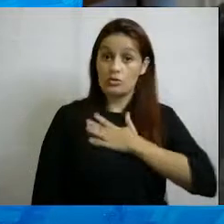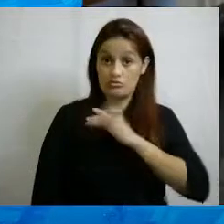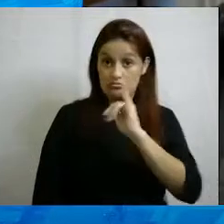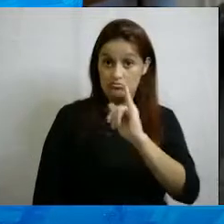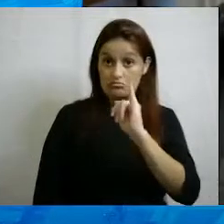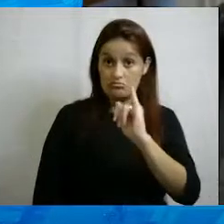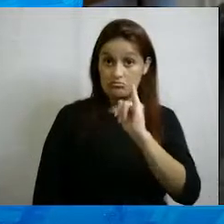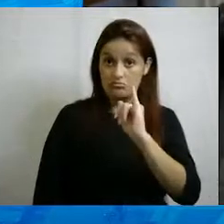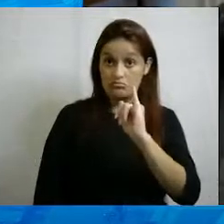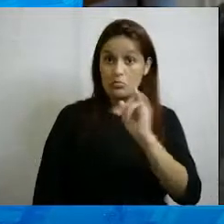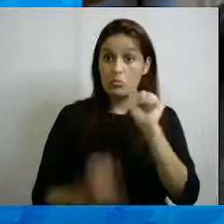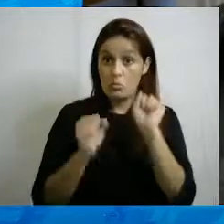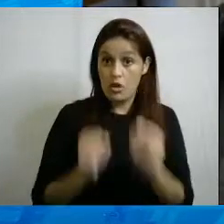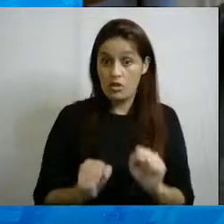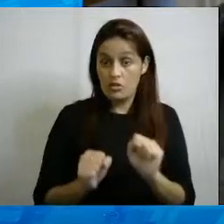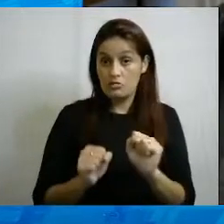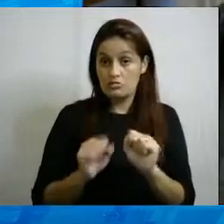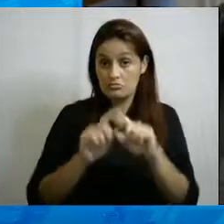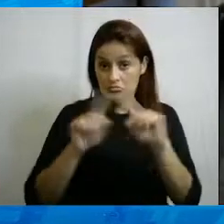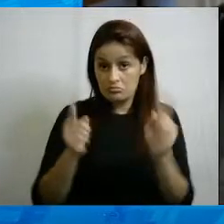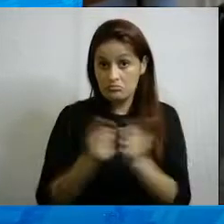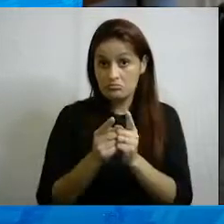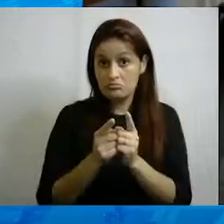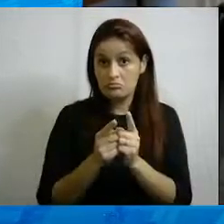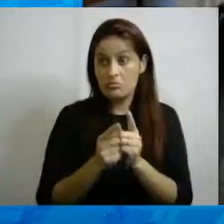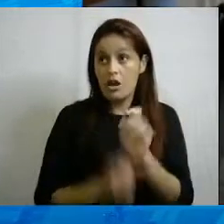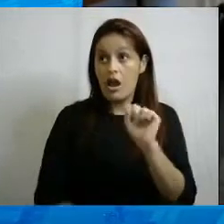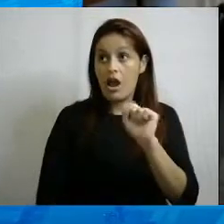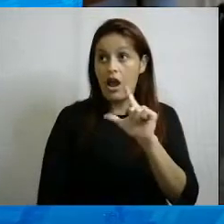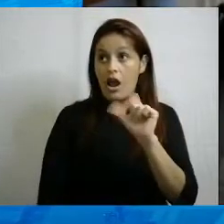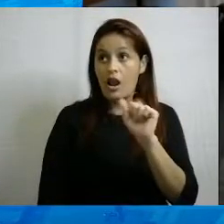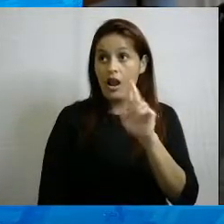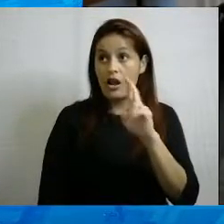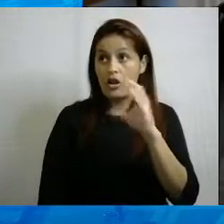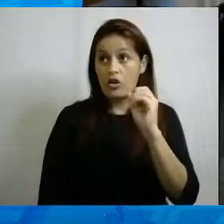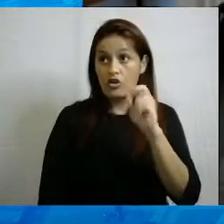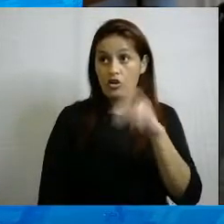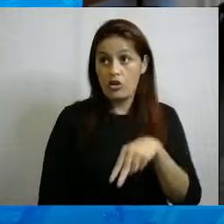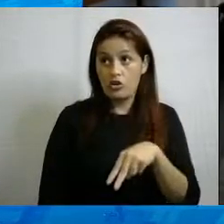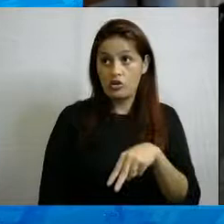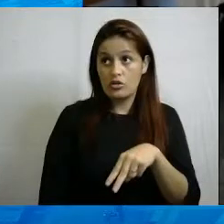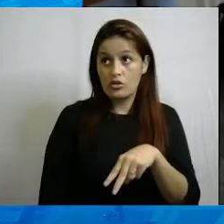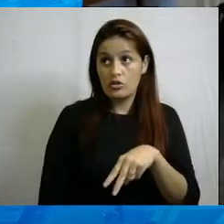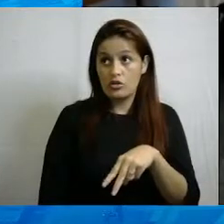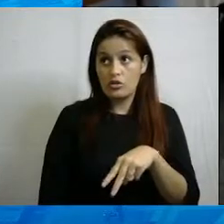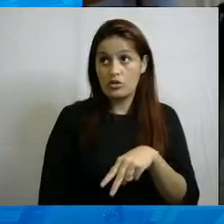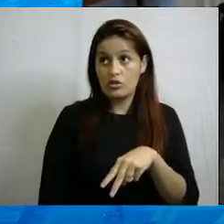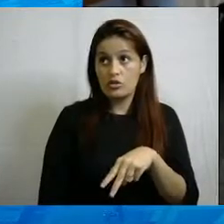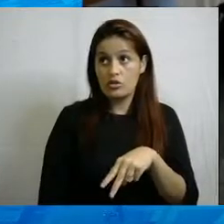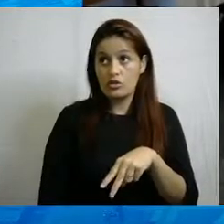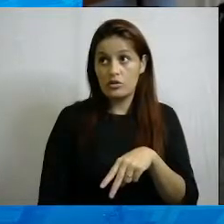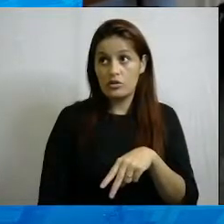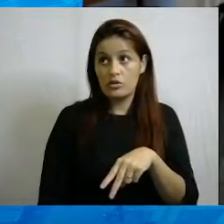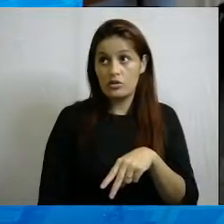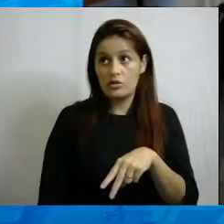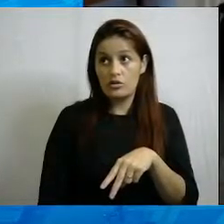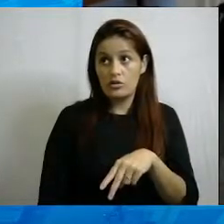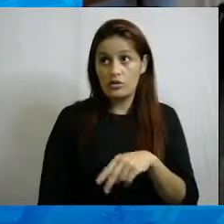podamos concejal hablar brevemente, por favor, para que veamos los otros puntos varios. Todas las intervenciones que he hecho han sido breves.